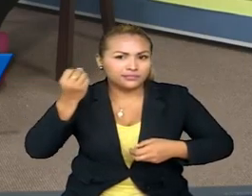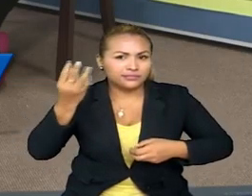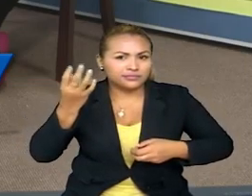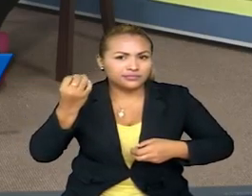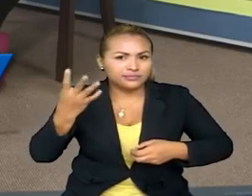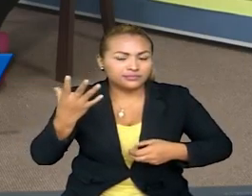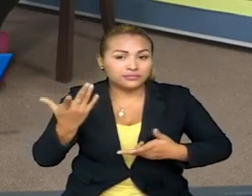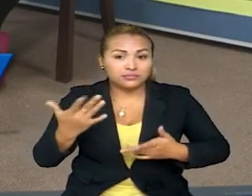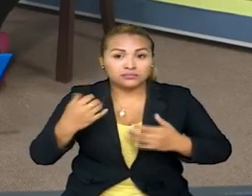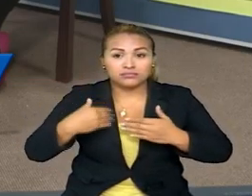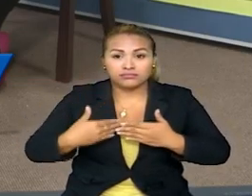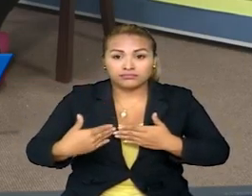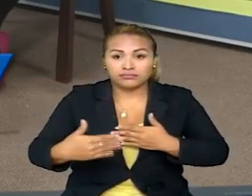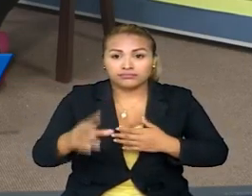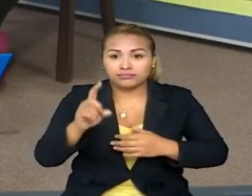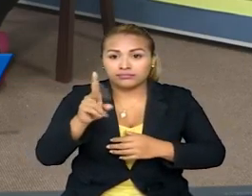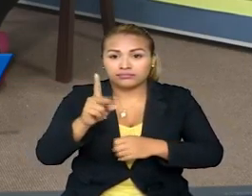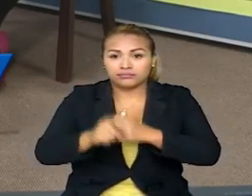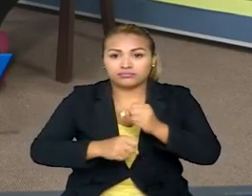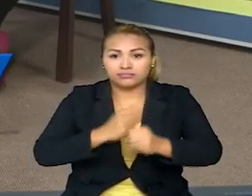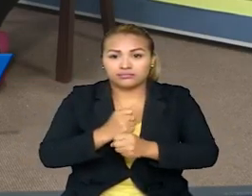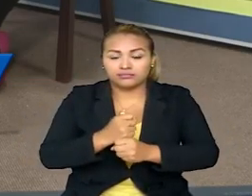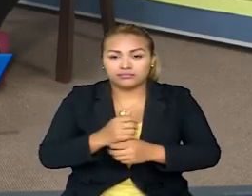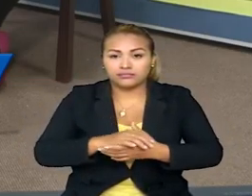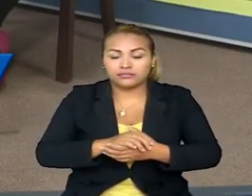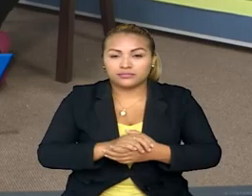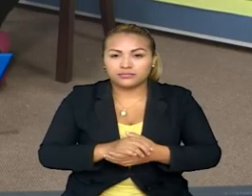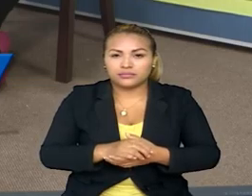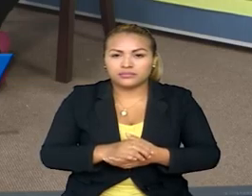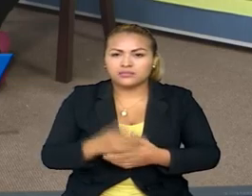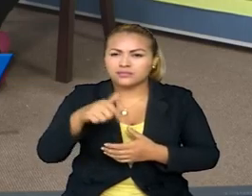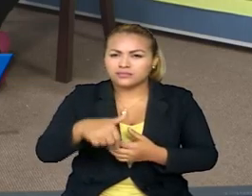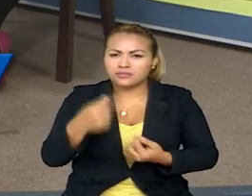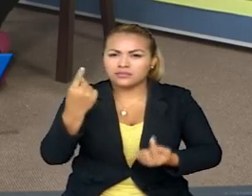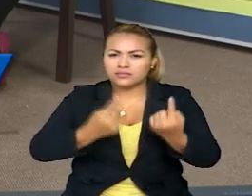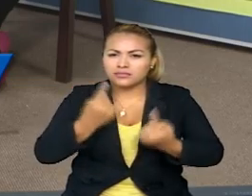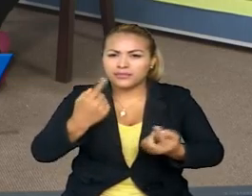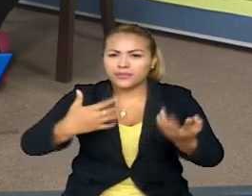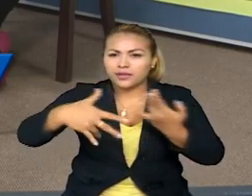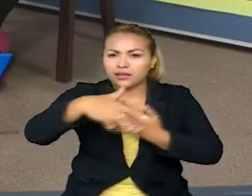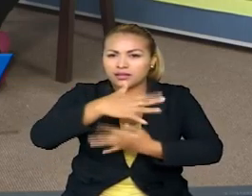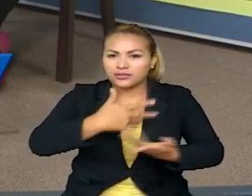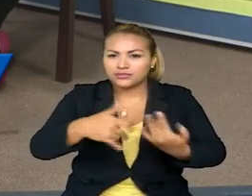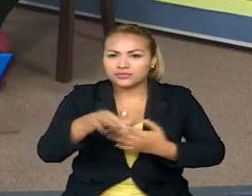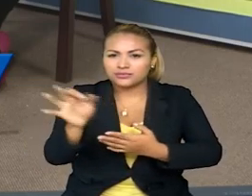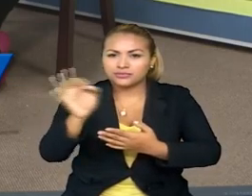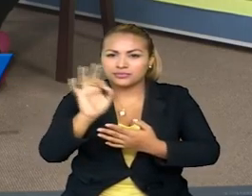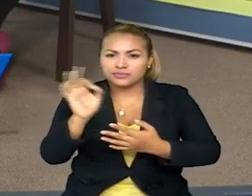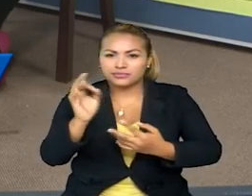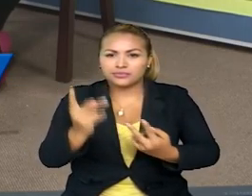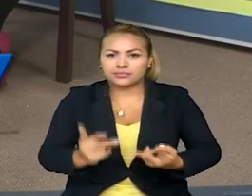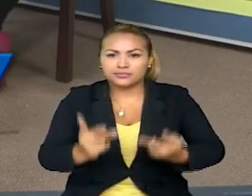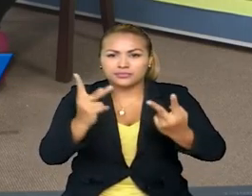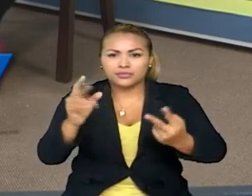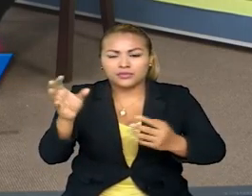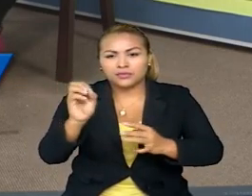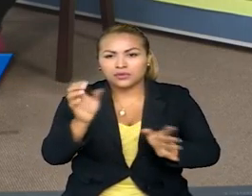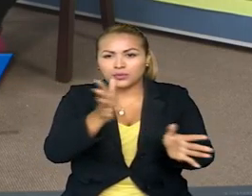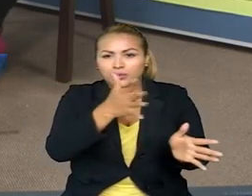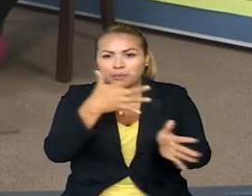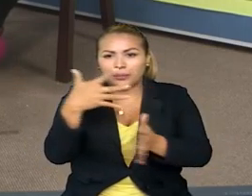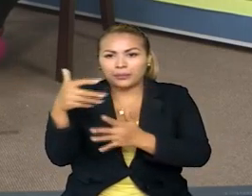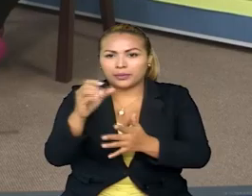horas ahora que qué tiene que cuál es la relación entre los estilos saludables y el medio ambiente por ejemplo qué